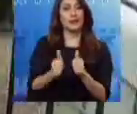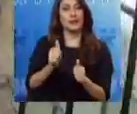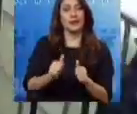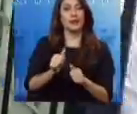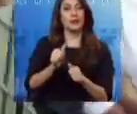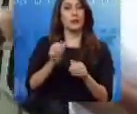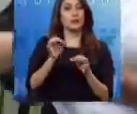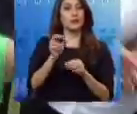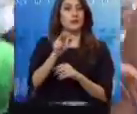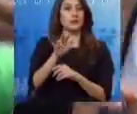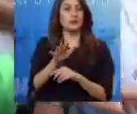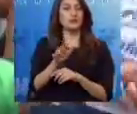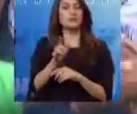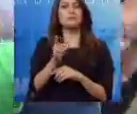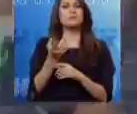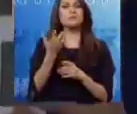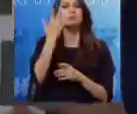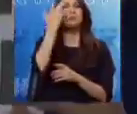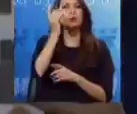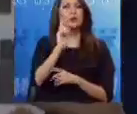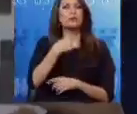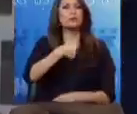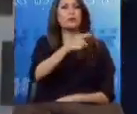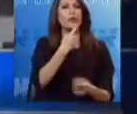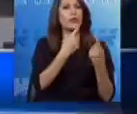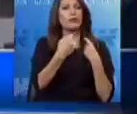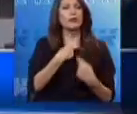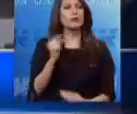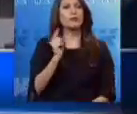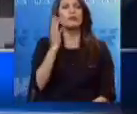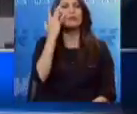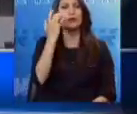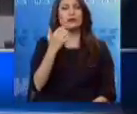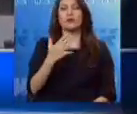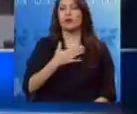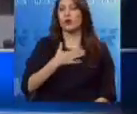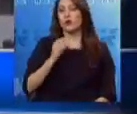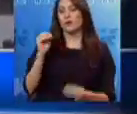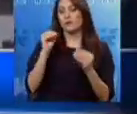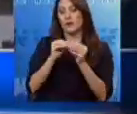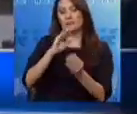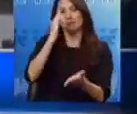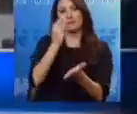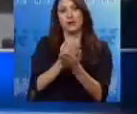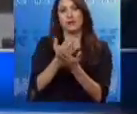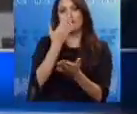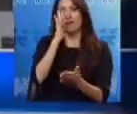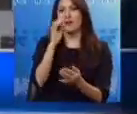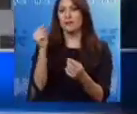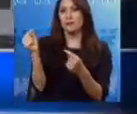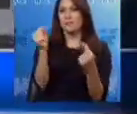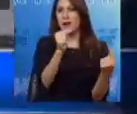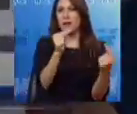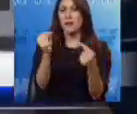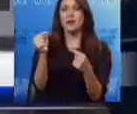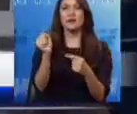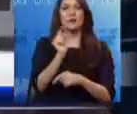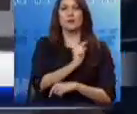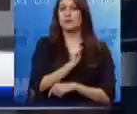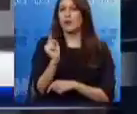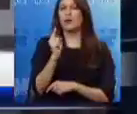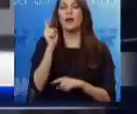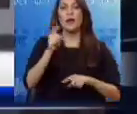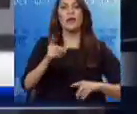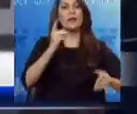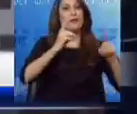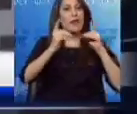partido oficialista destacó el por qué no participó en el debate. Ya no más confrontación. De aquí en adelante únicamente